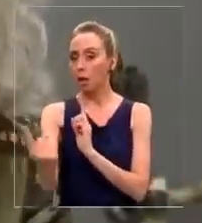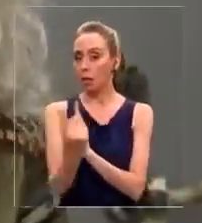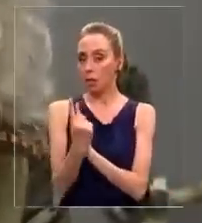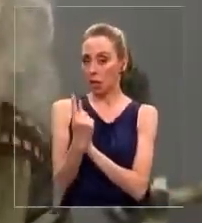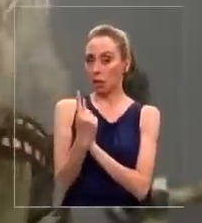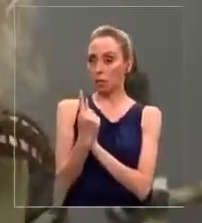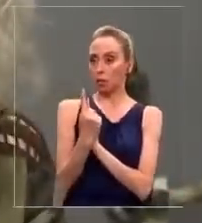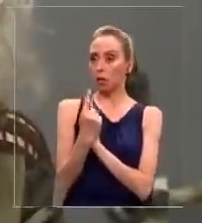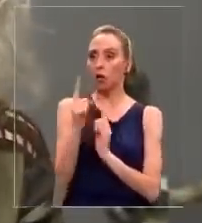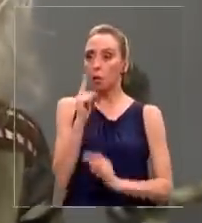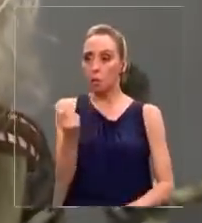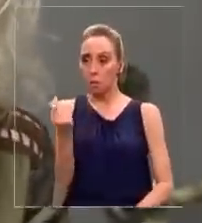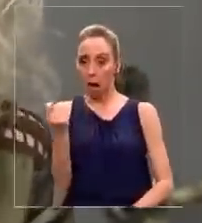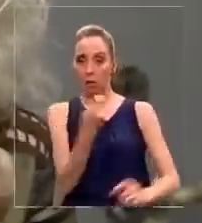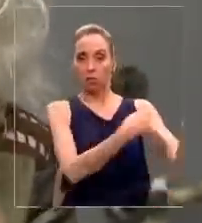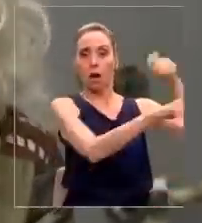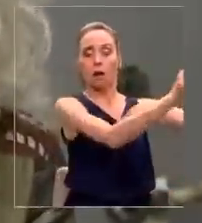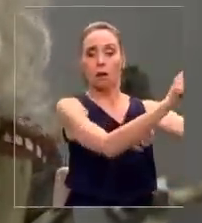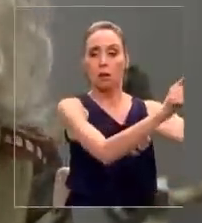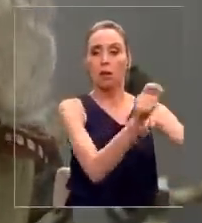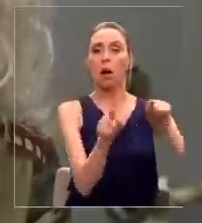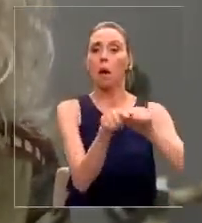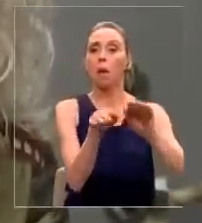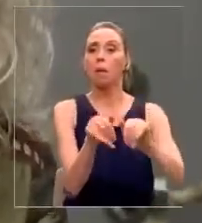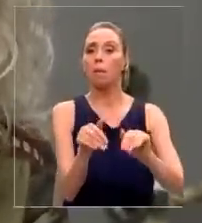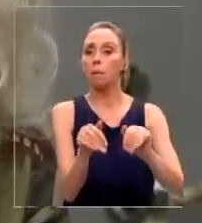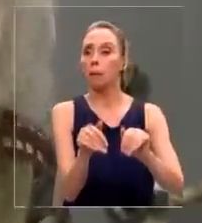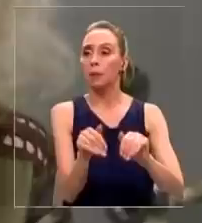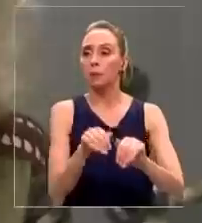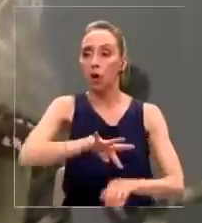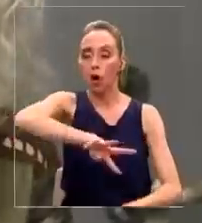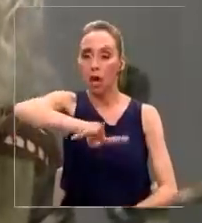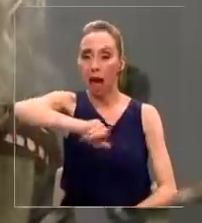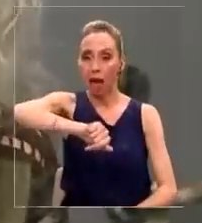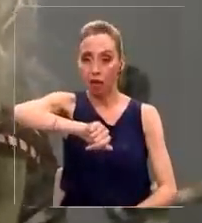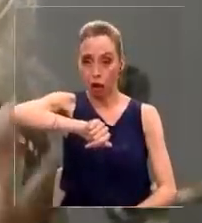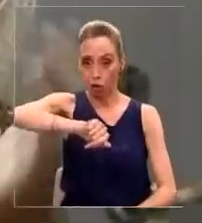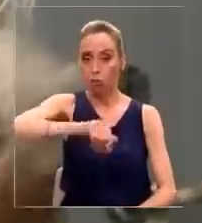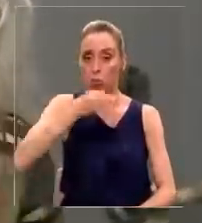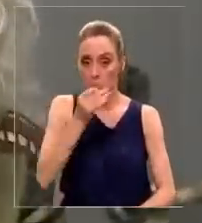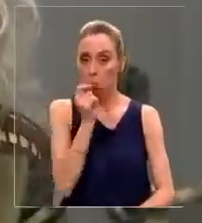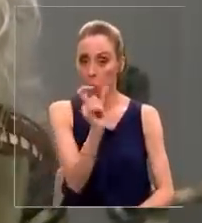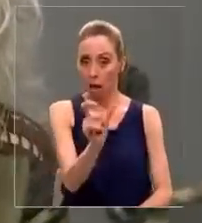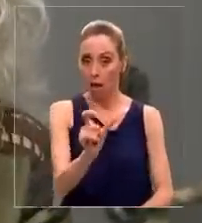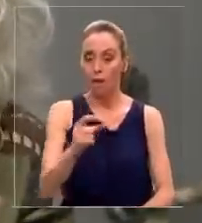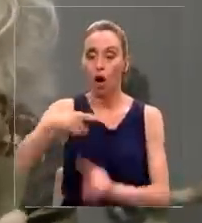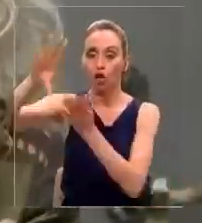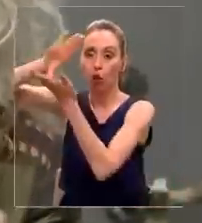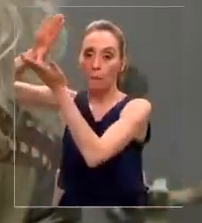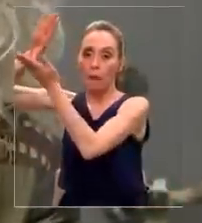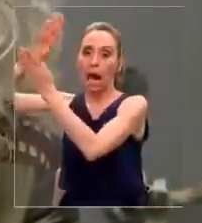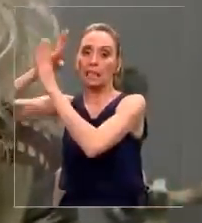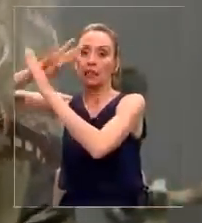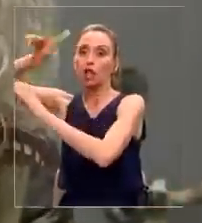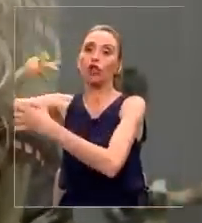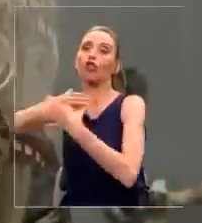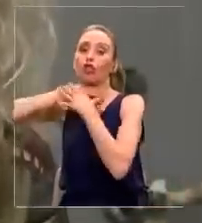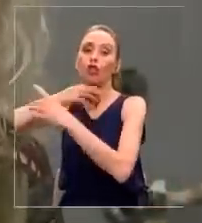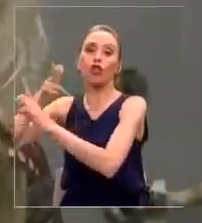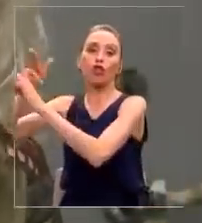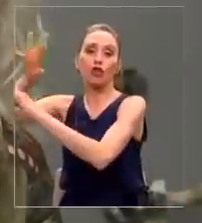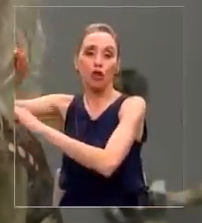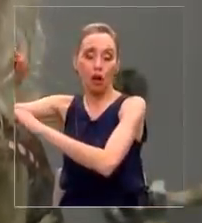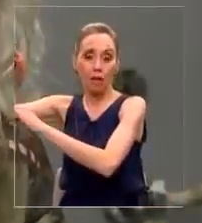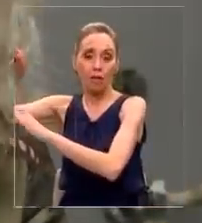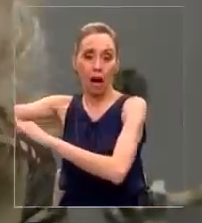la gente que tiene plata. Si los mismos ladrones, hablemoslo así, que llegan de afuera, ellos tienen sus propios